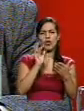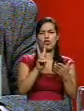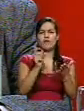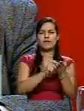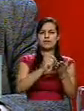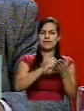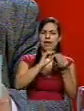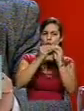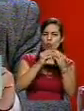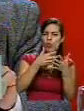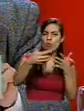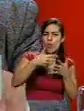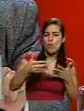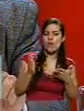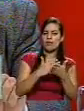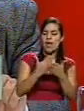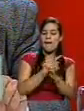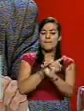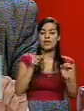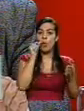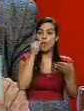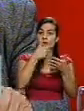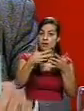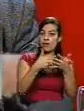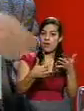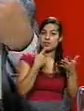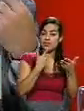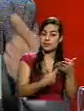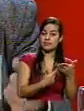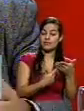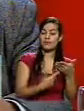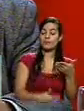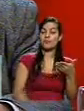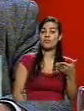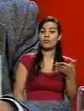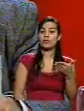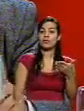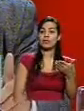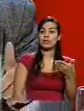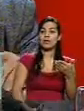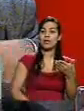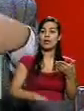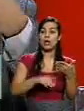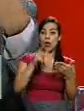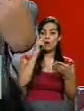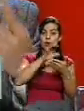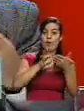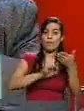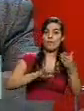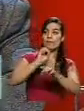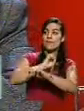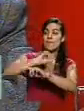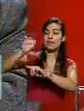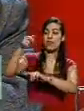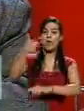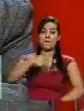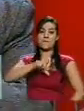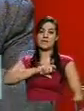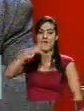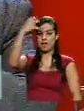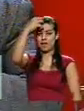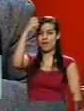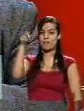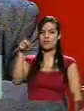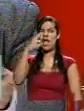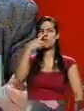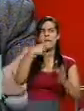dos ediciones. Pero él refiere allí, en una comunicación que le envía al rey, le dice, yo los vivo, vuestra majestad, eso refiriéndose a la